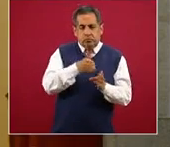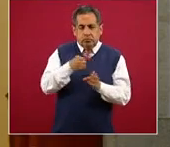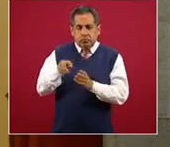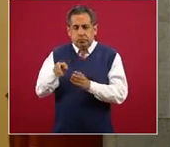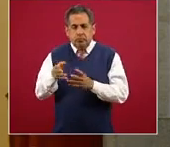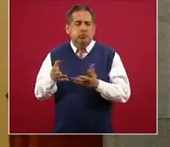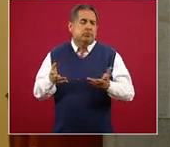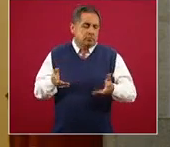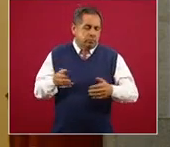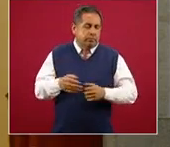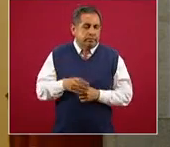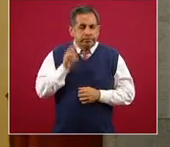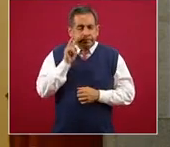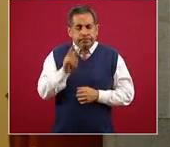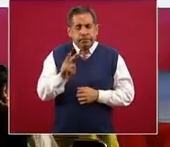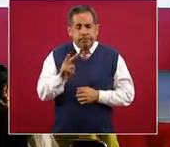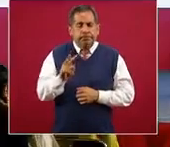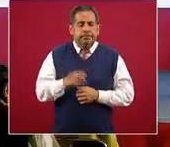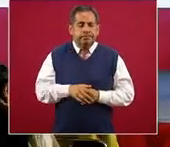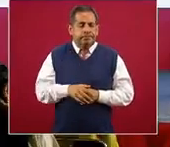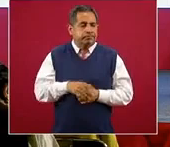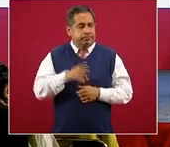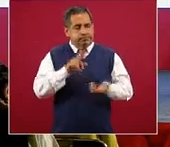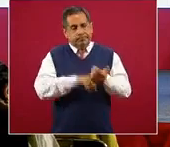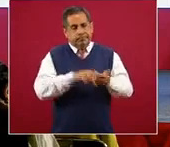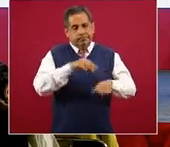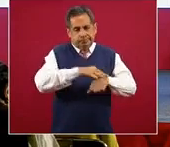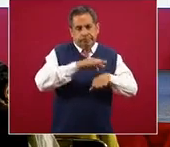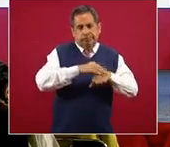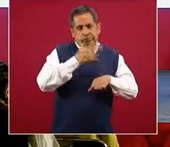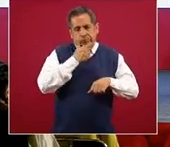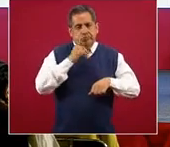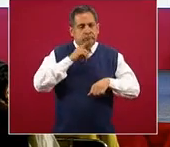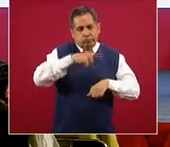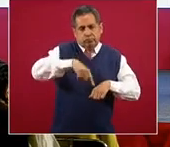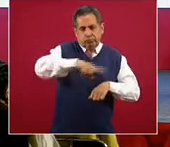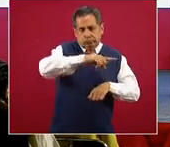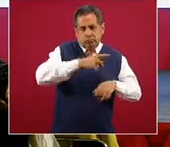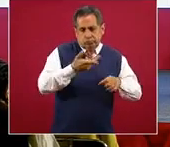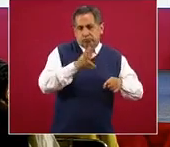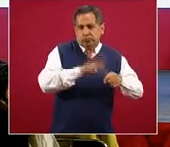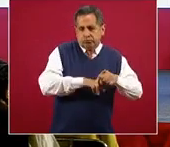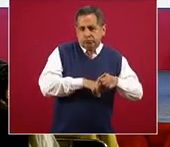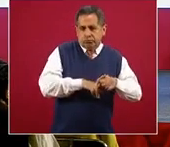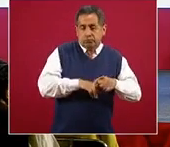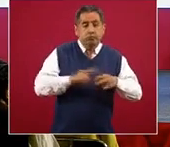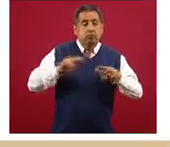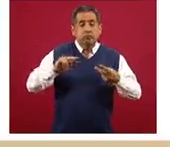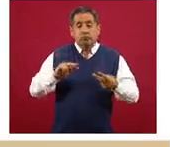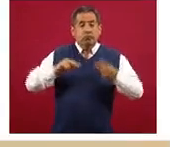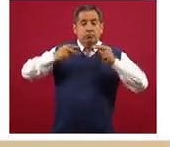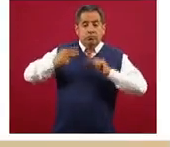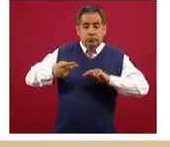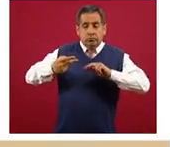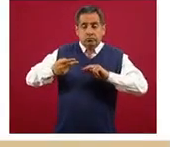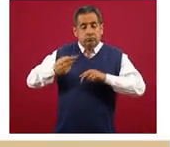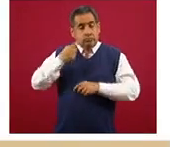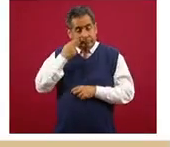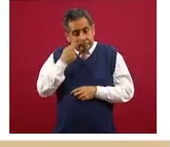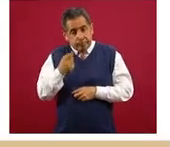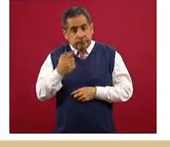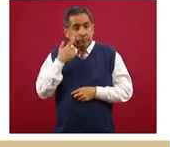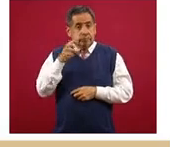por sexo también de las profesionales de la salud que fallecieron. Ahora vemos que hay una inversión en casos totales,